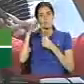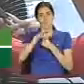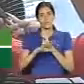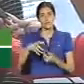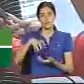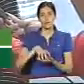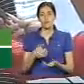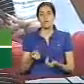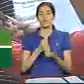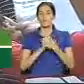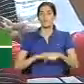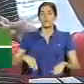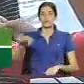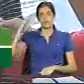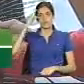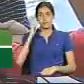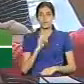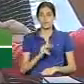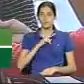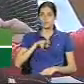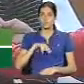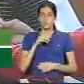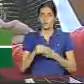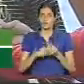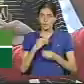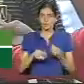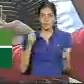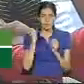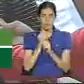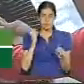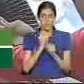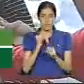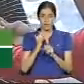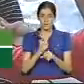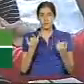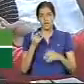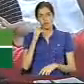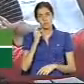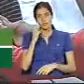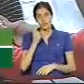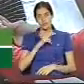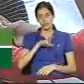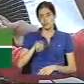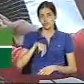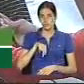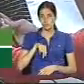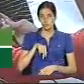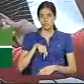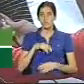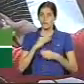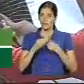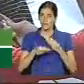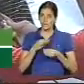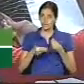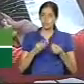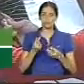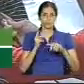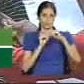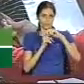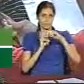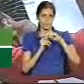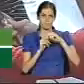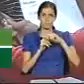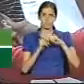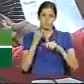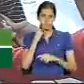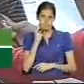fuerzas armadas bolivarianas. Hemos hecho una labor que ya es costumbre para nosotros, se ha convertido en una positiva rutina